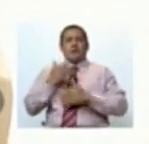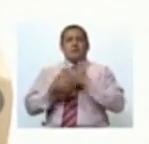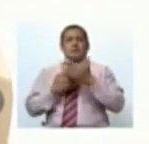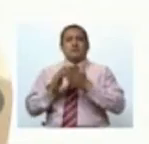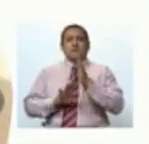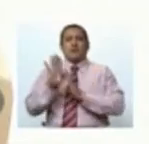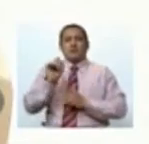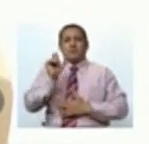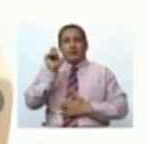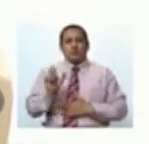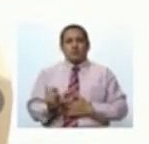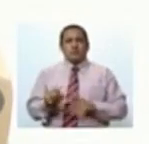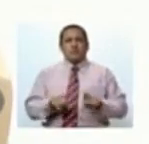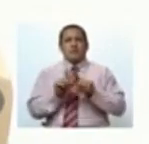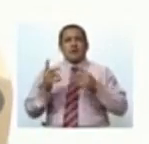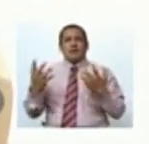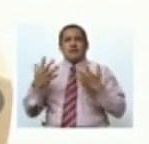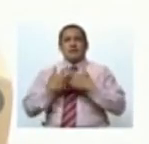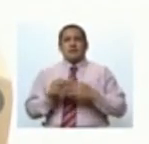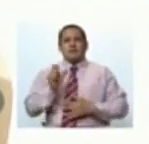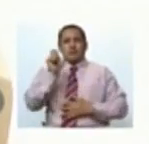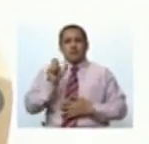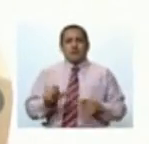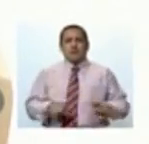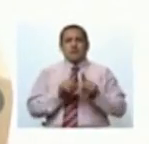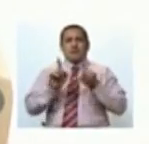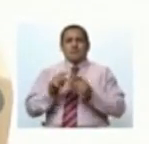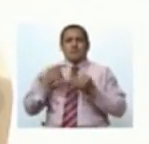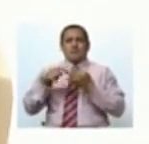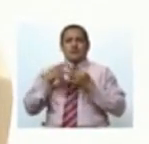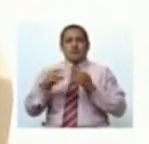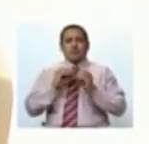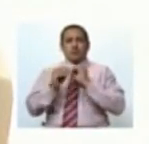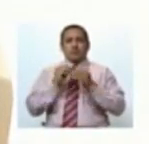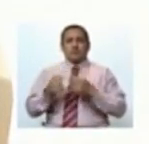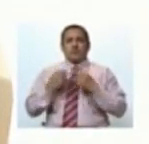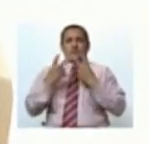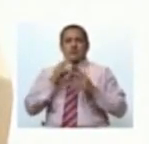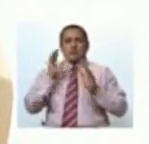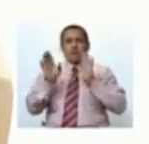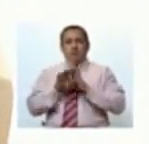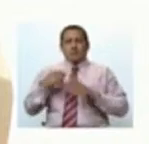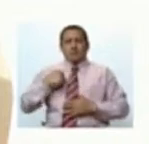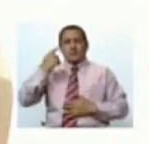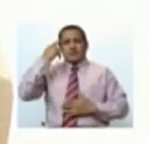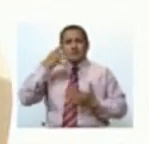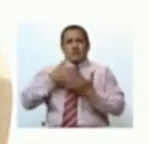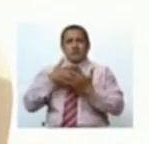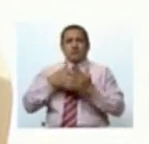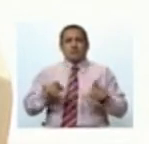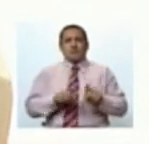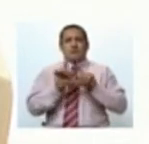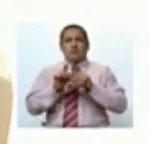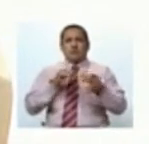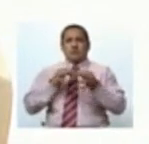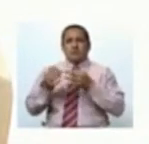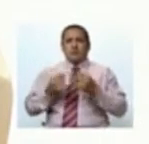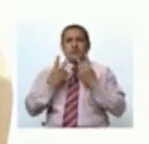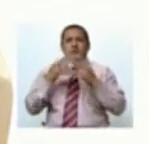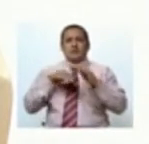desarrollo de la personalidad, a la integridad personal, que una de sus manifestaciones es la integridad psíquica, ¿no? Y lo digo